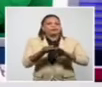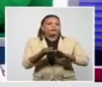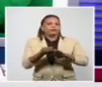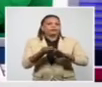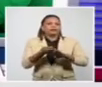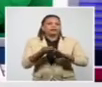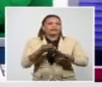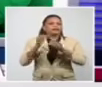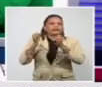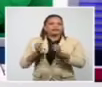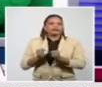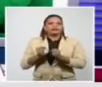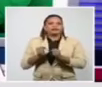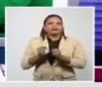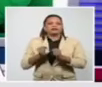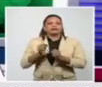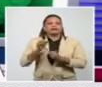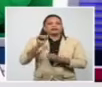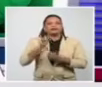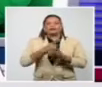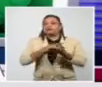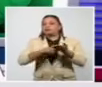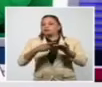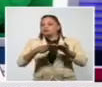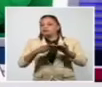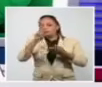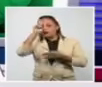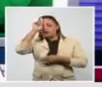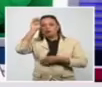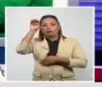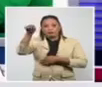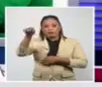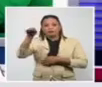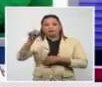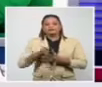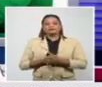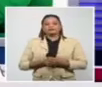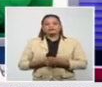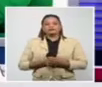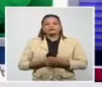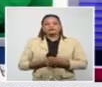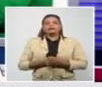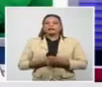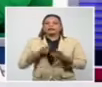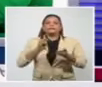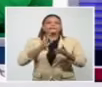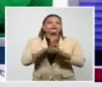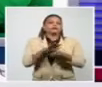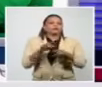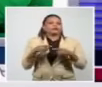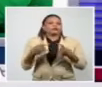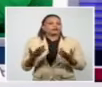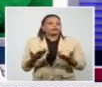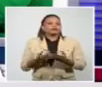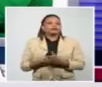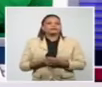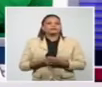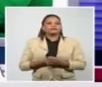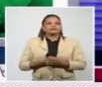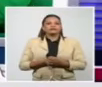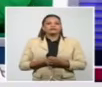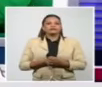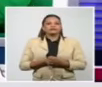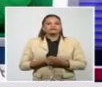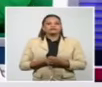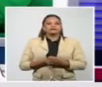yo dije anteriormente, de 7 días en el hospital, pues comenzó con episodios de